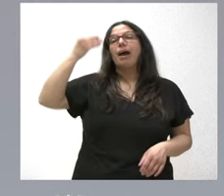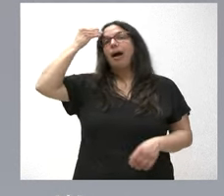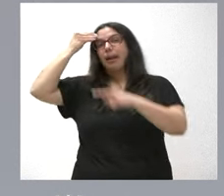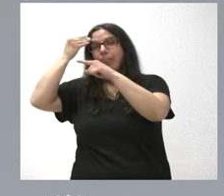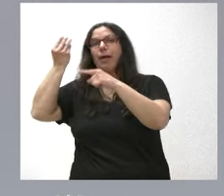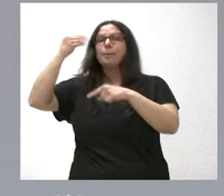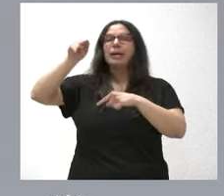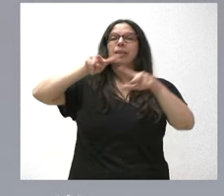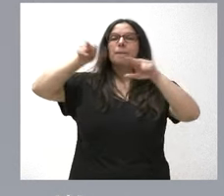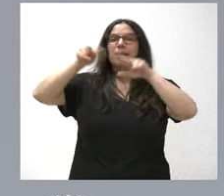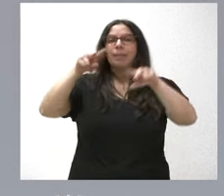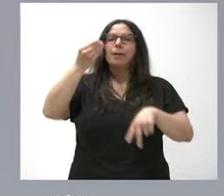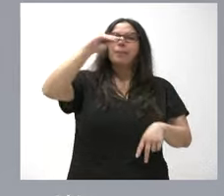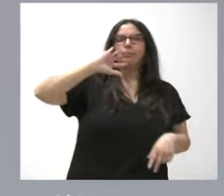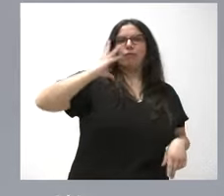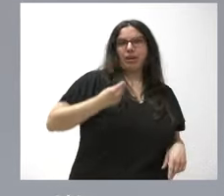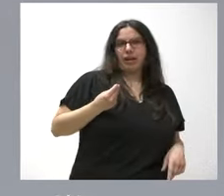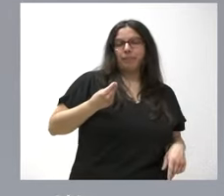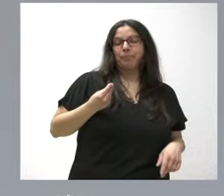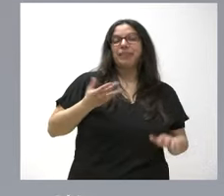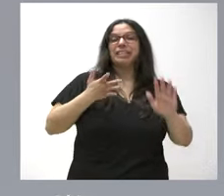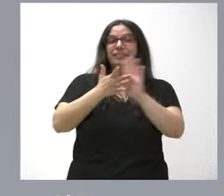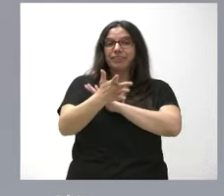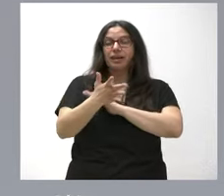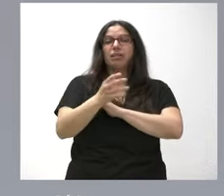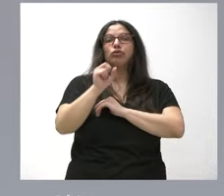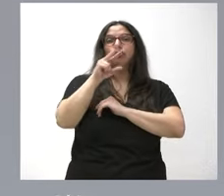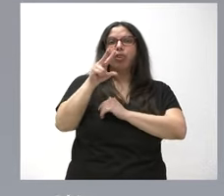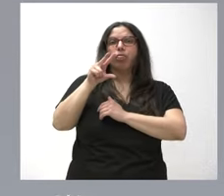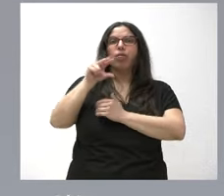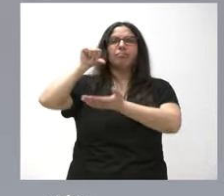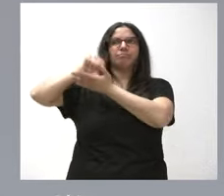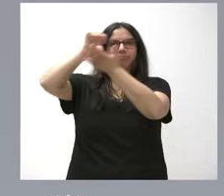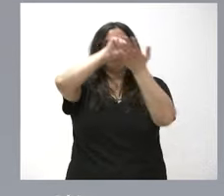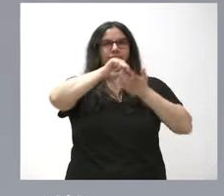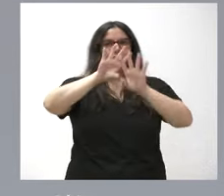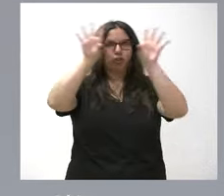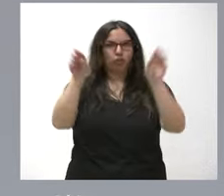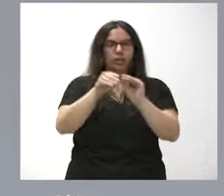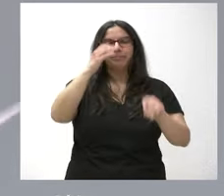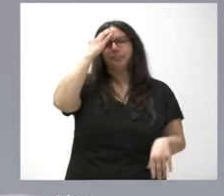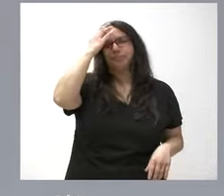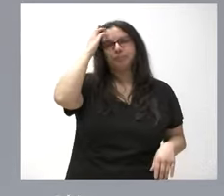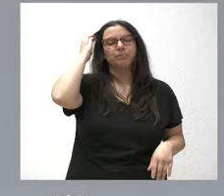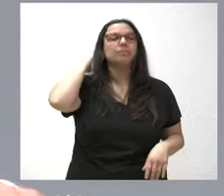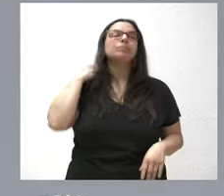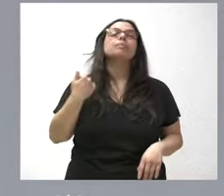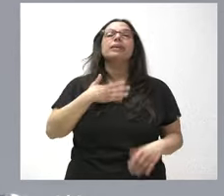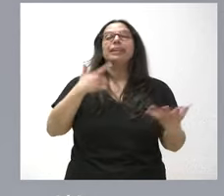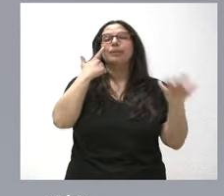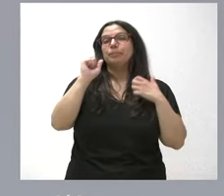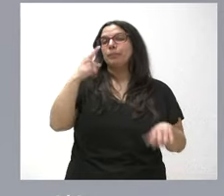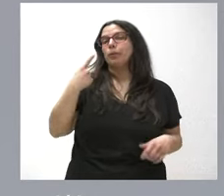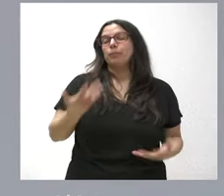y en Ponferrada. Por lo tanto, 12 localidades en total. Quería reseñar, en primer lugar,